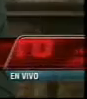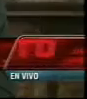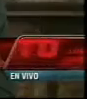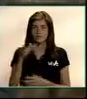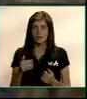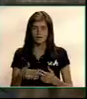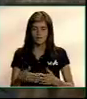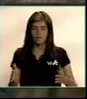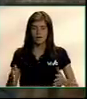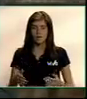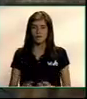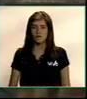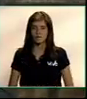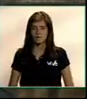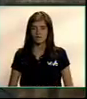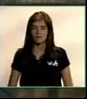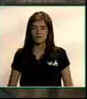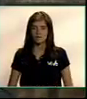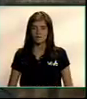ya